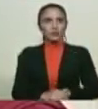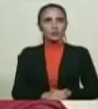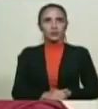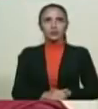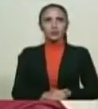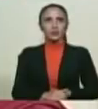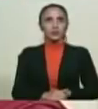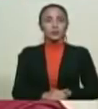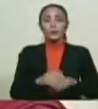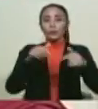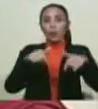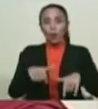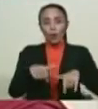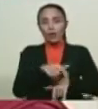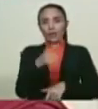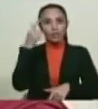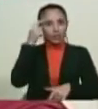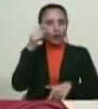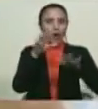15 más 9,